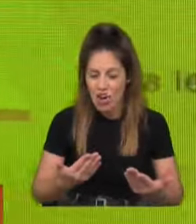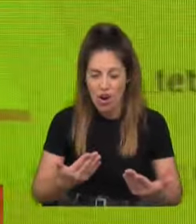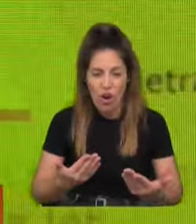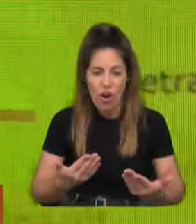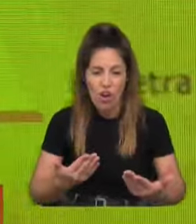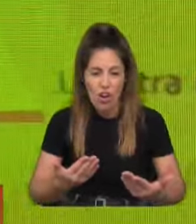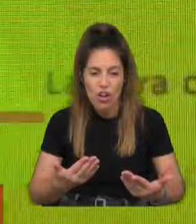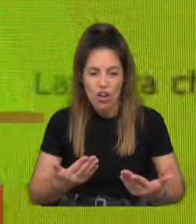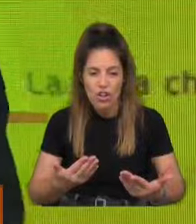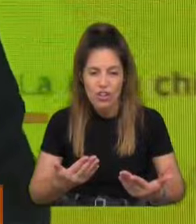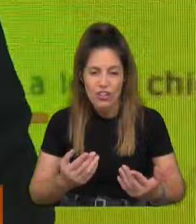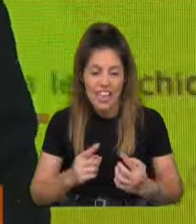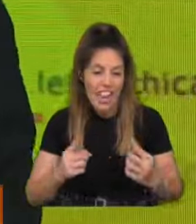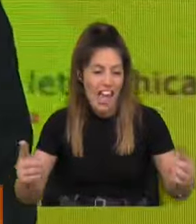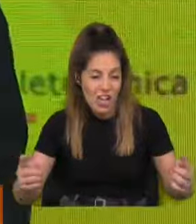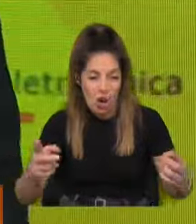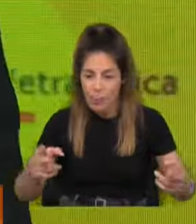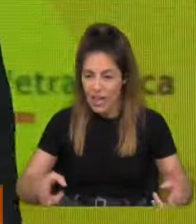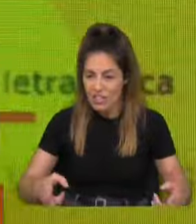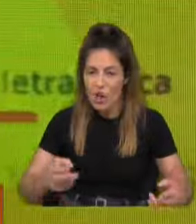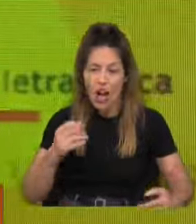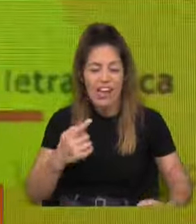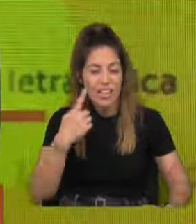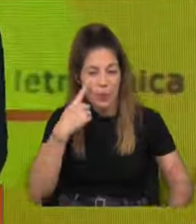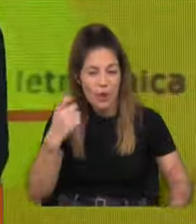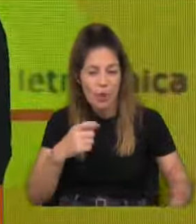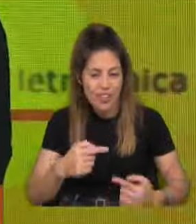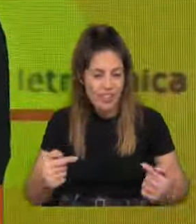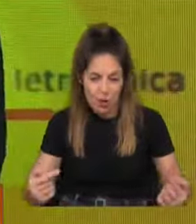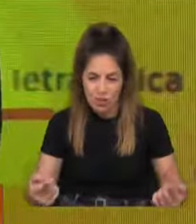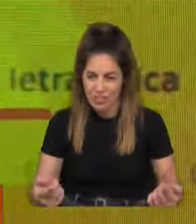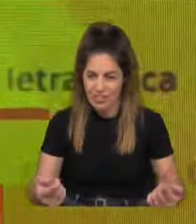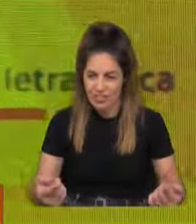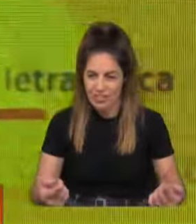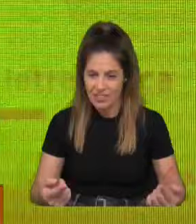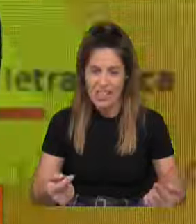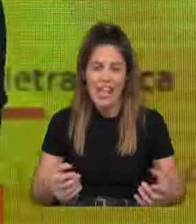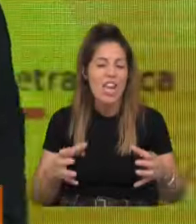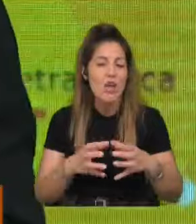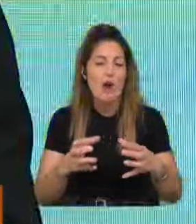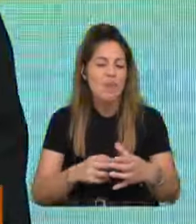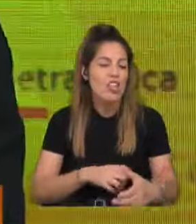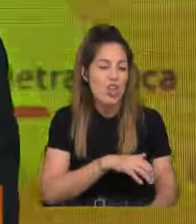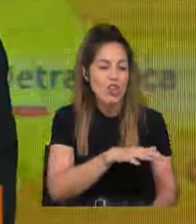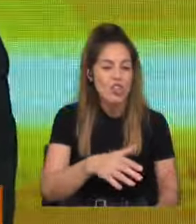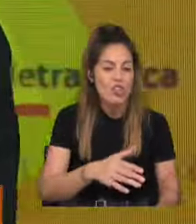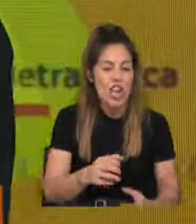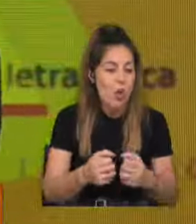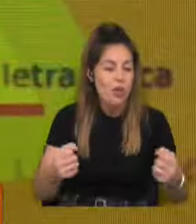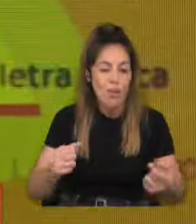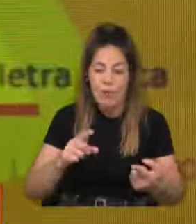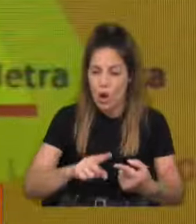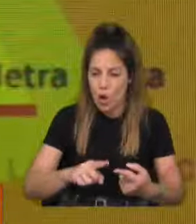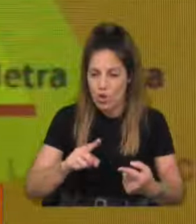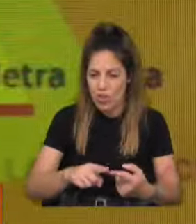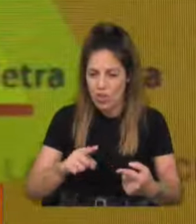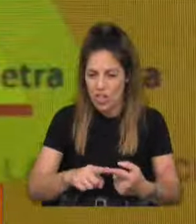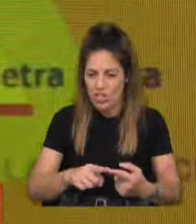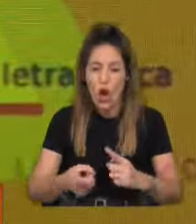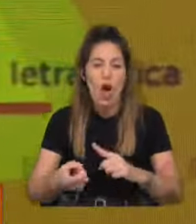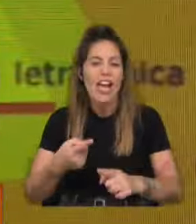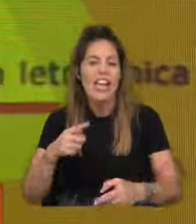de de largo plazo hay que tomar en cuenta estas consideraciones en el movimiento social hubo un amplio consenso en la